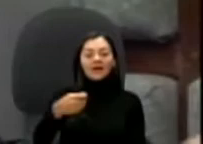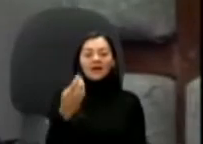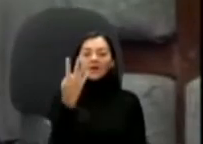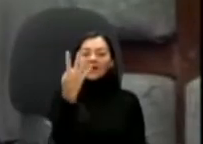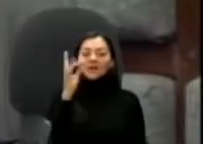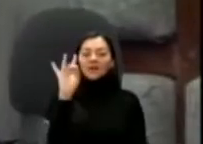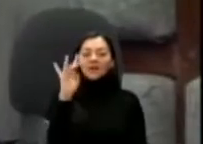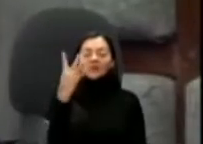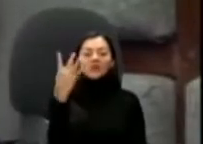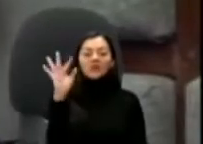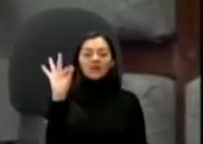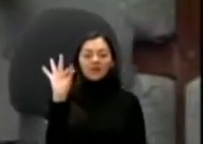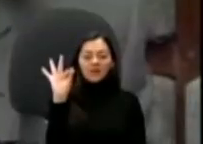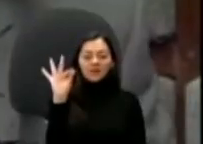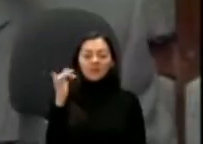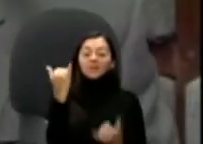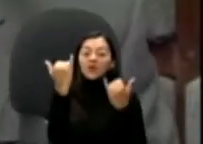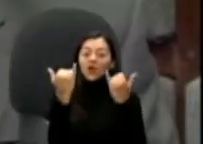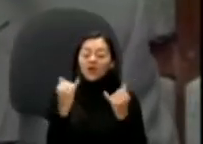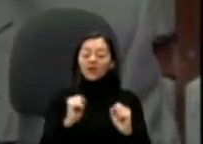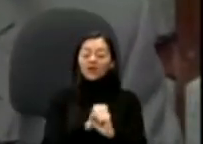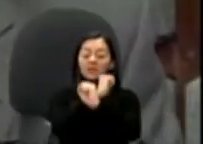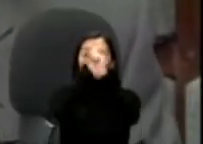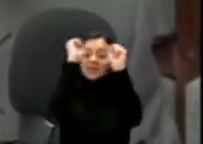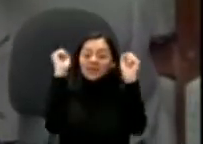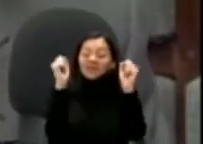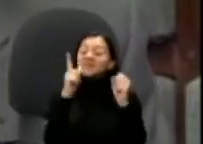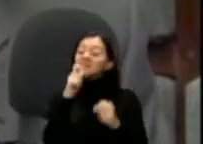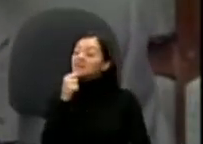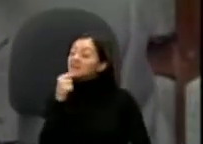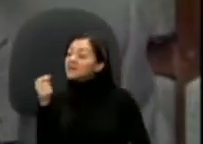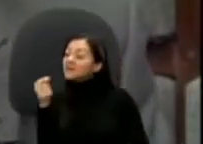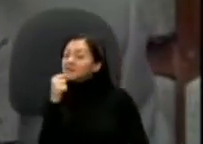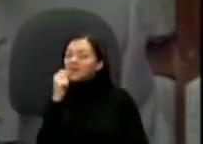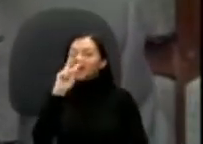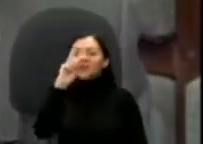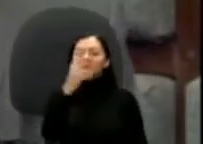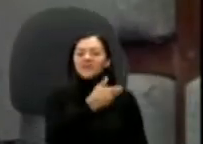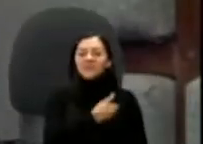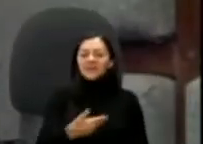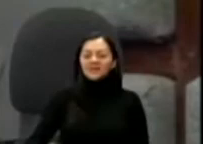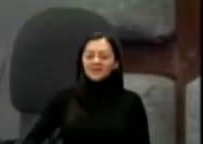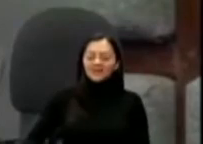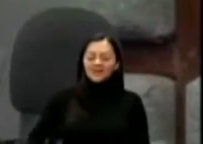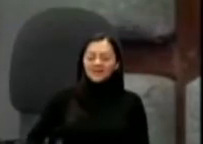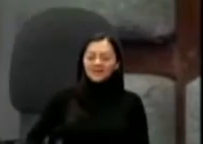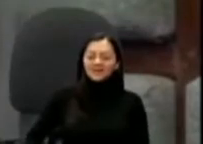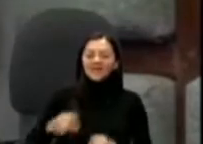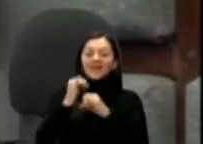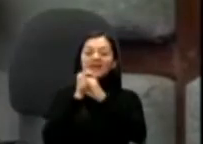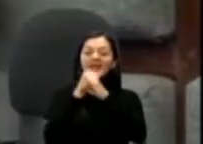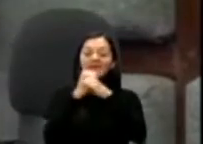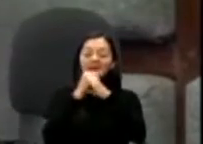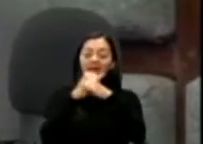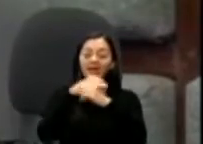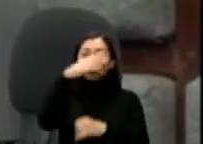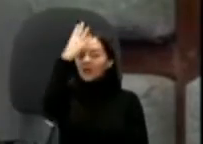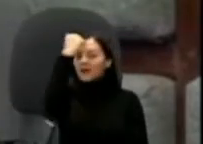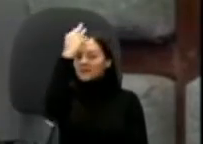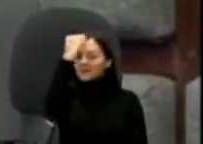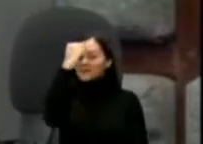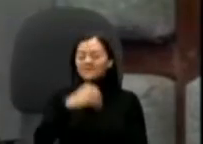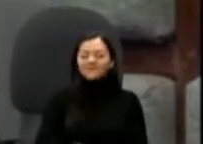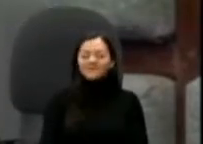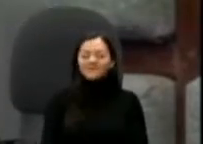nivel nacional esta mañana nos encontramos con el señor vicepresidente de la república el señor ingeniero jorge glass quien